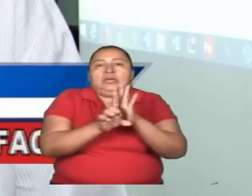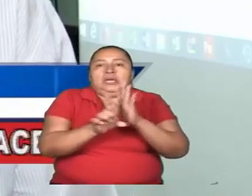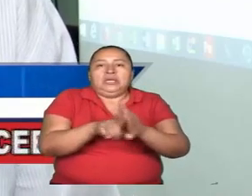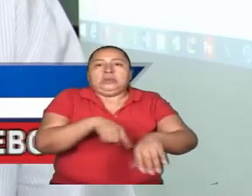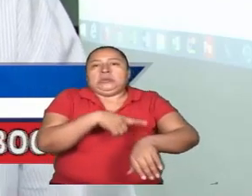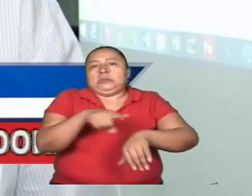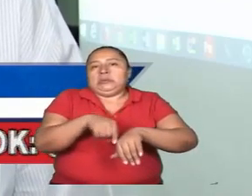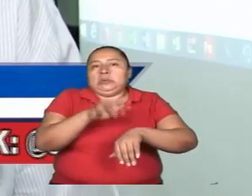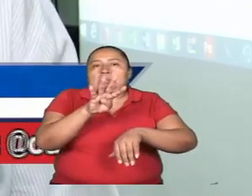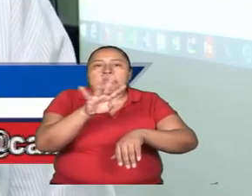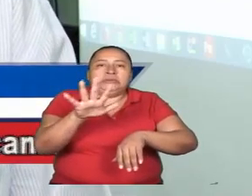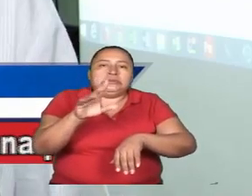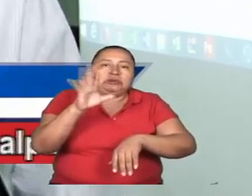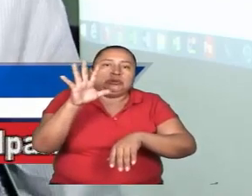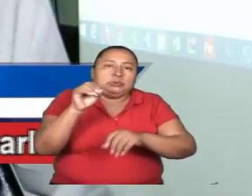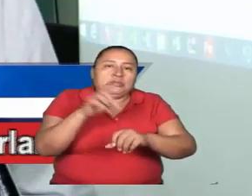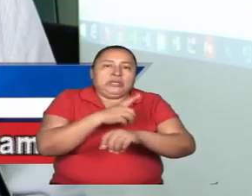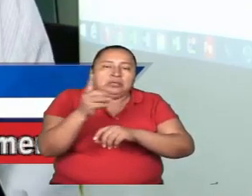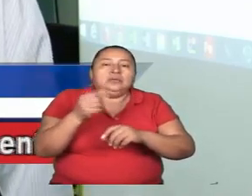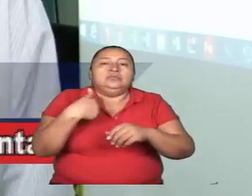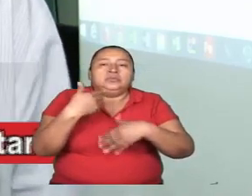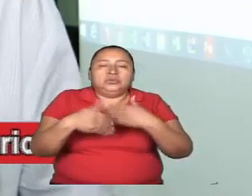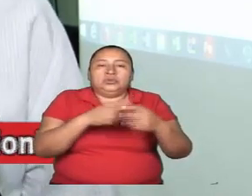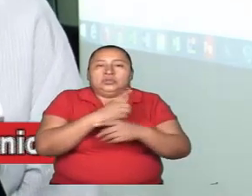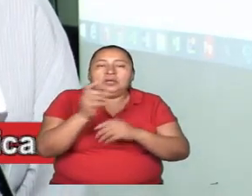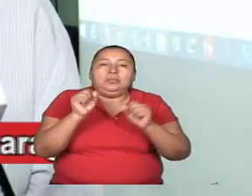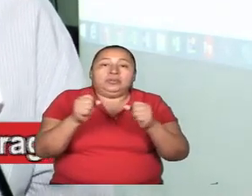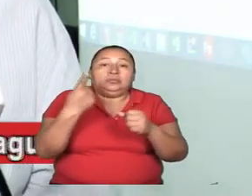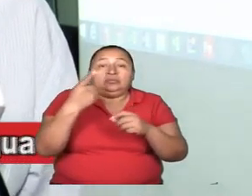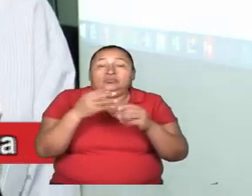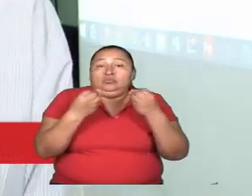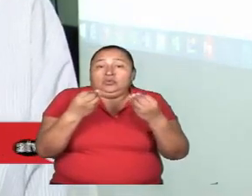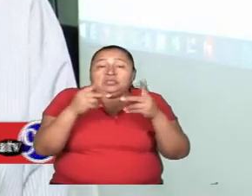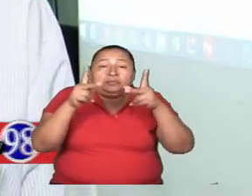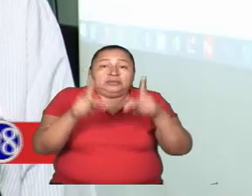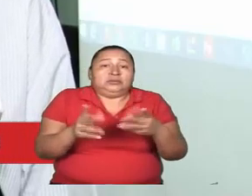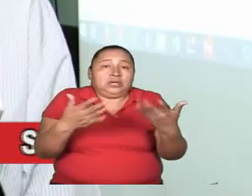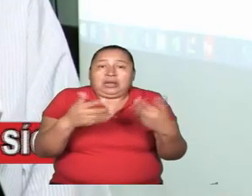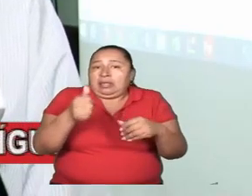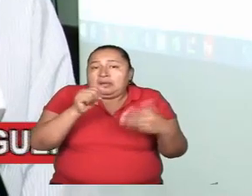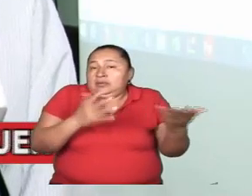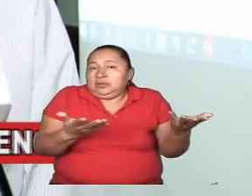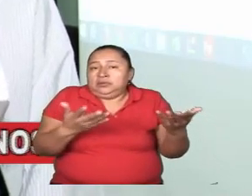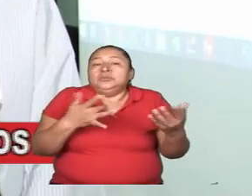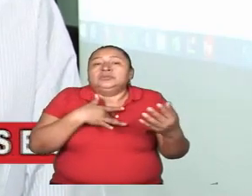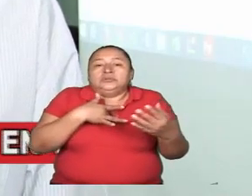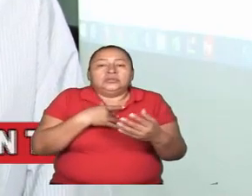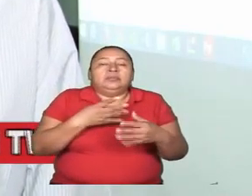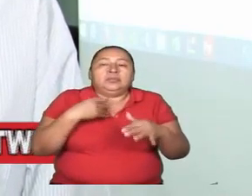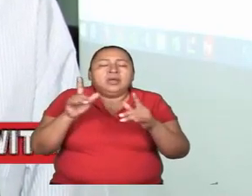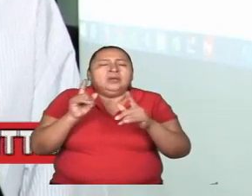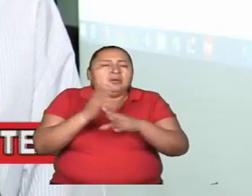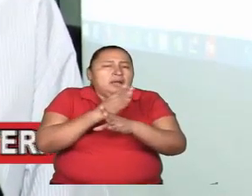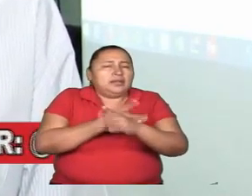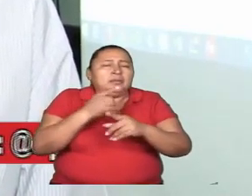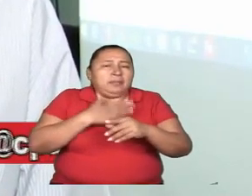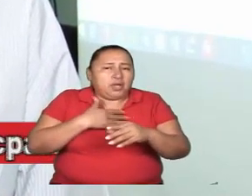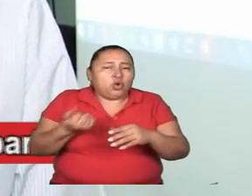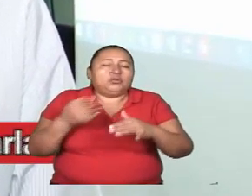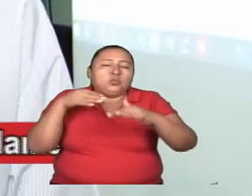45 o 50 días, y esos días podría estar una familia, un montón de gente sin agua potable. Entonces, previendo eso, siempre hemos